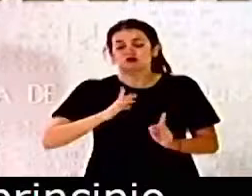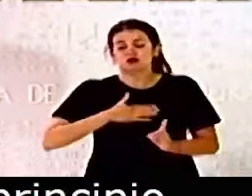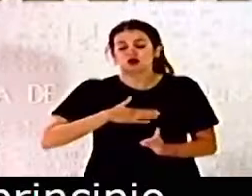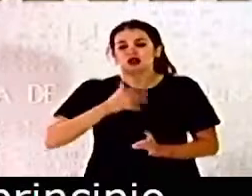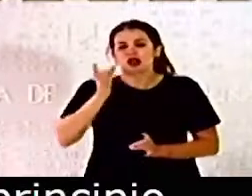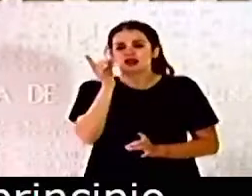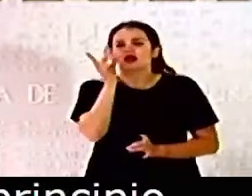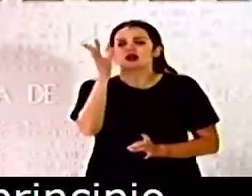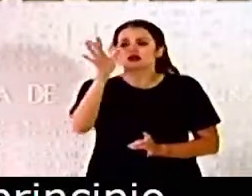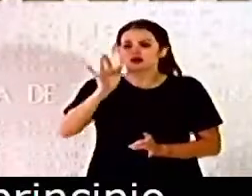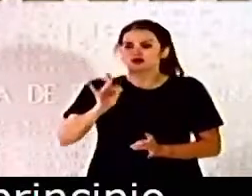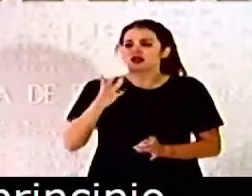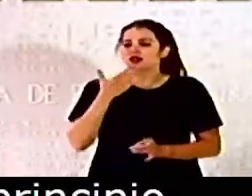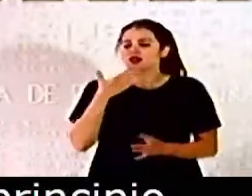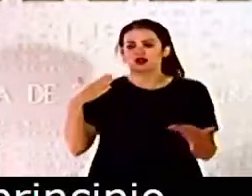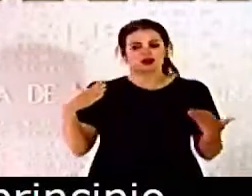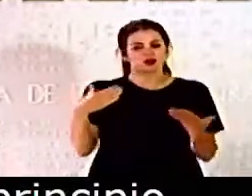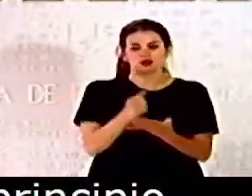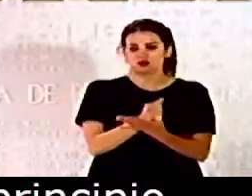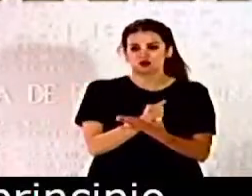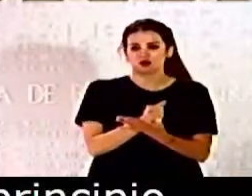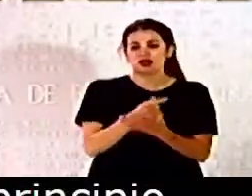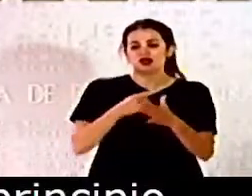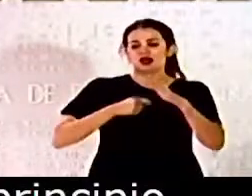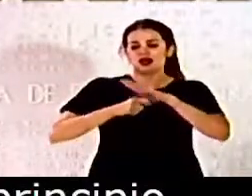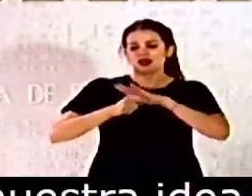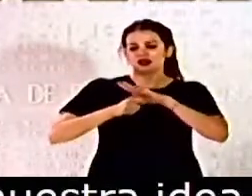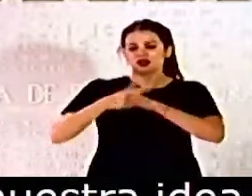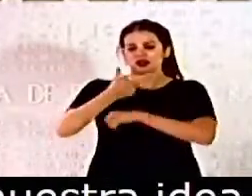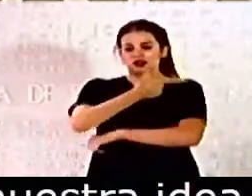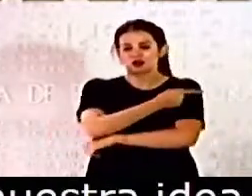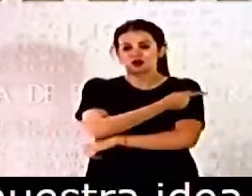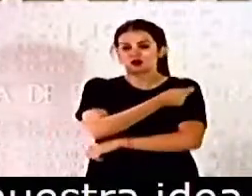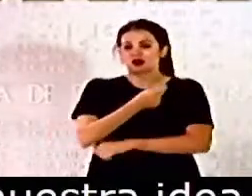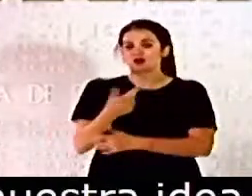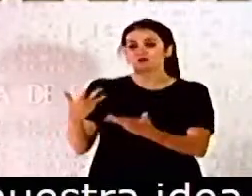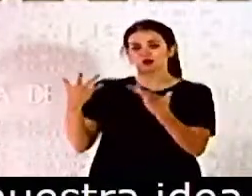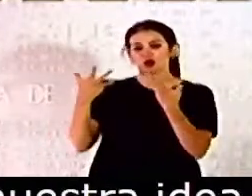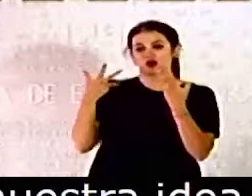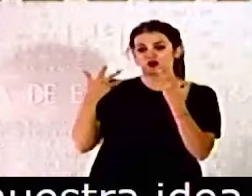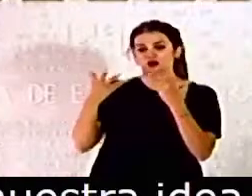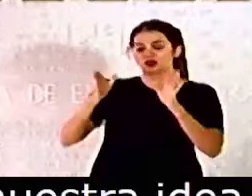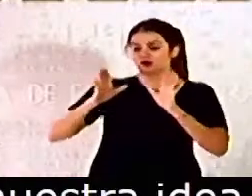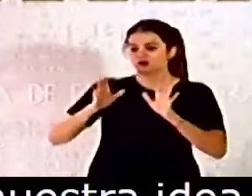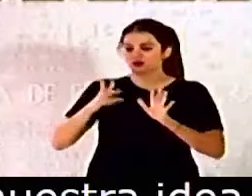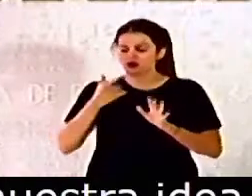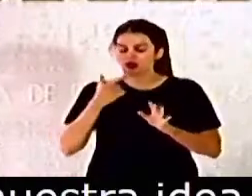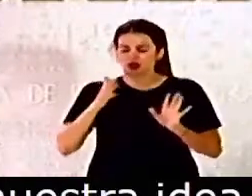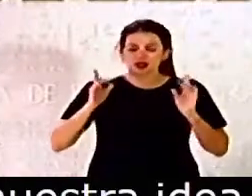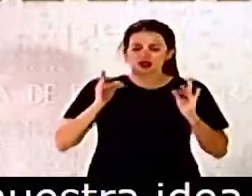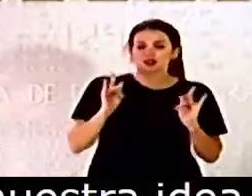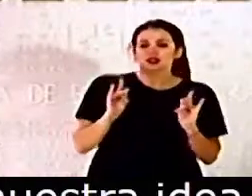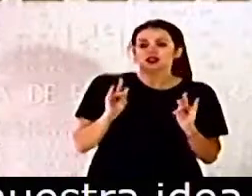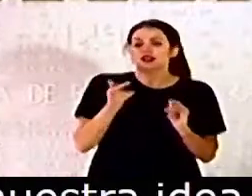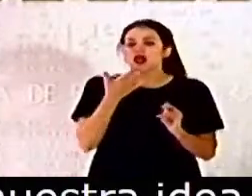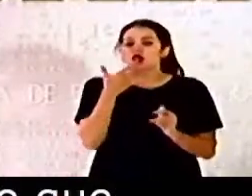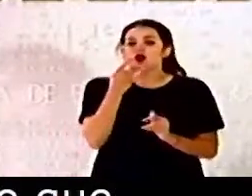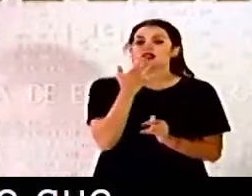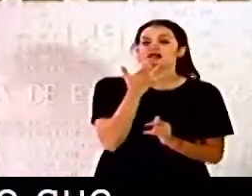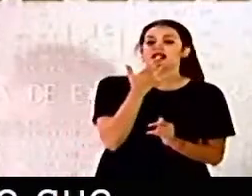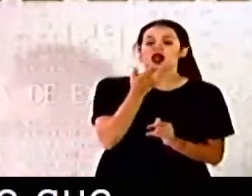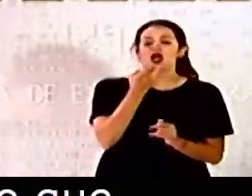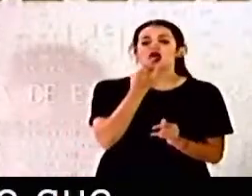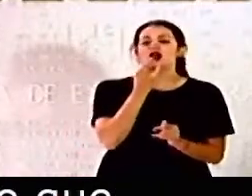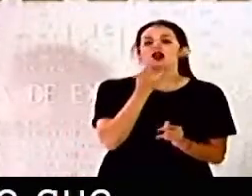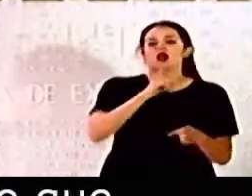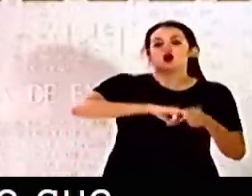edades, que por cierto es lo que recomienda la estrategia de vacunación. Por lo tanto, si no es el lunes, será la semana siguiente cuando esté abierta